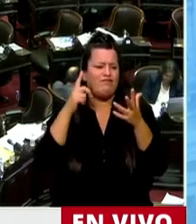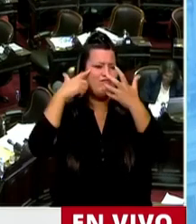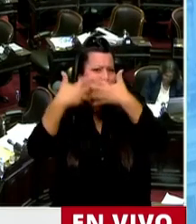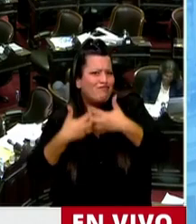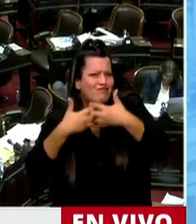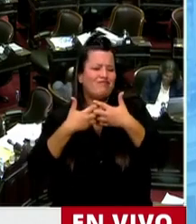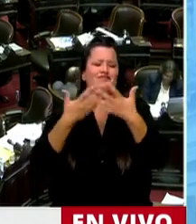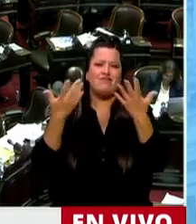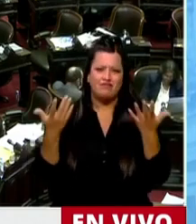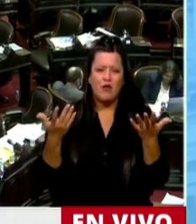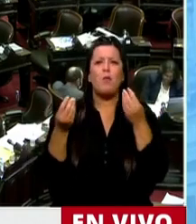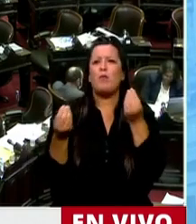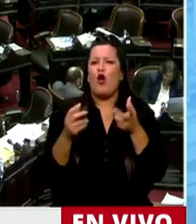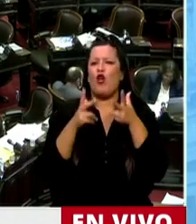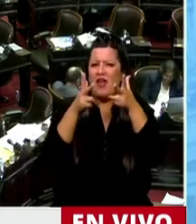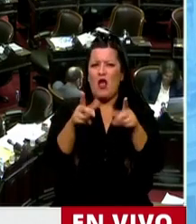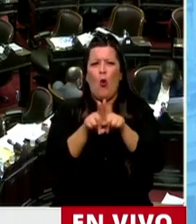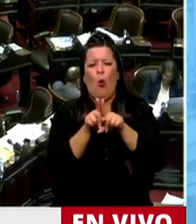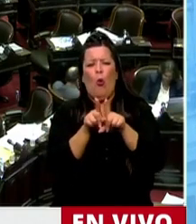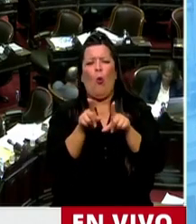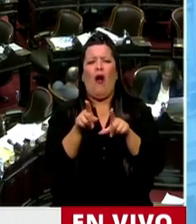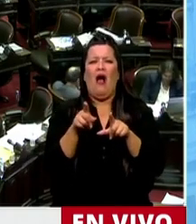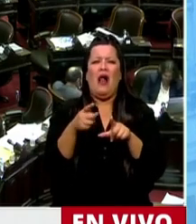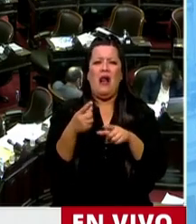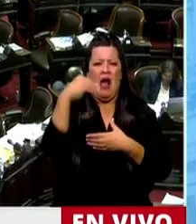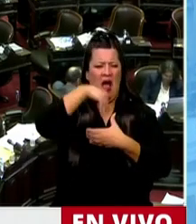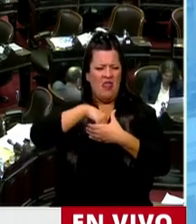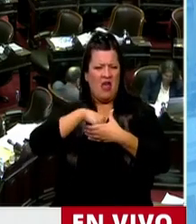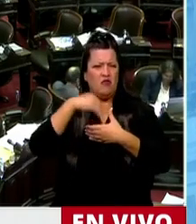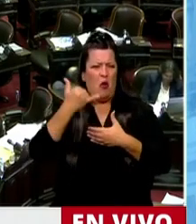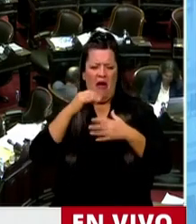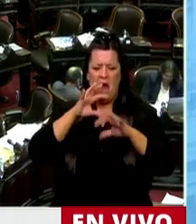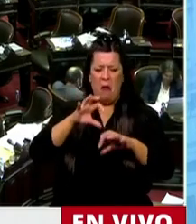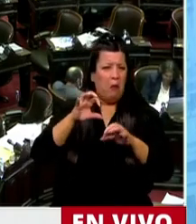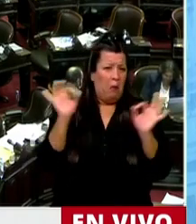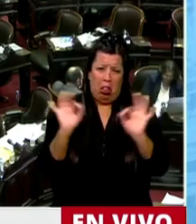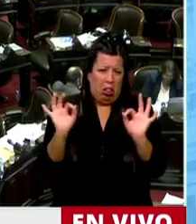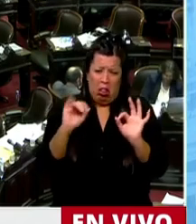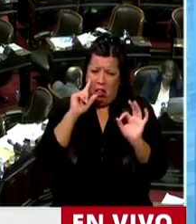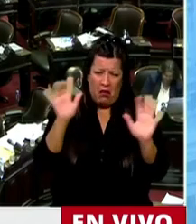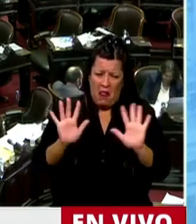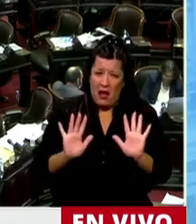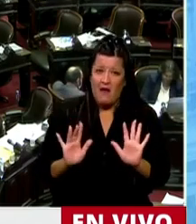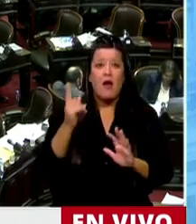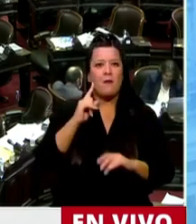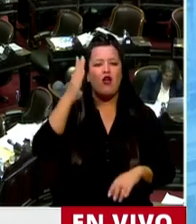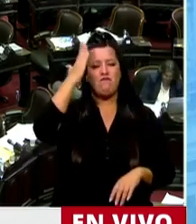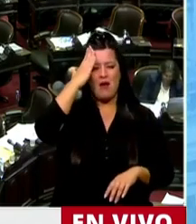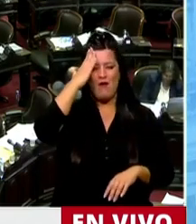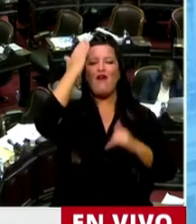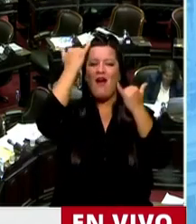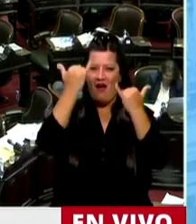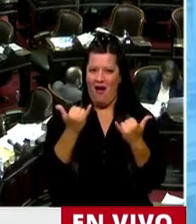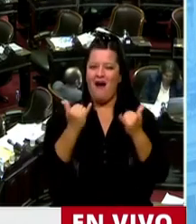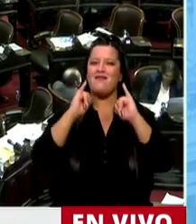y esto lo digo sin resentimiento, sin odio, pero sí con mucha memoria, porque